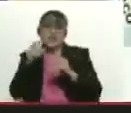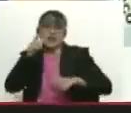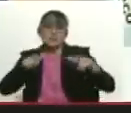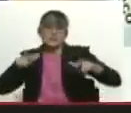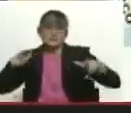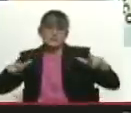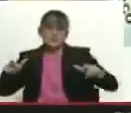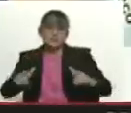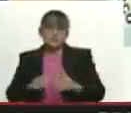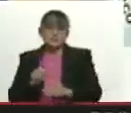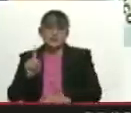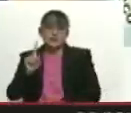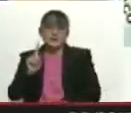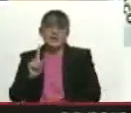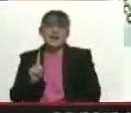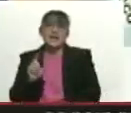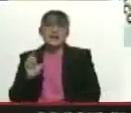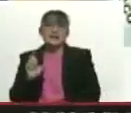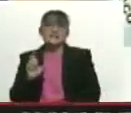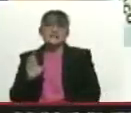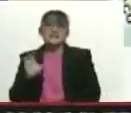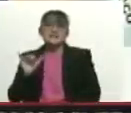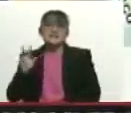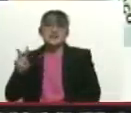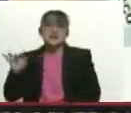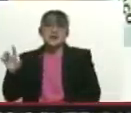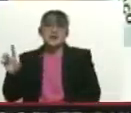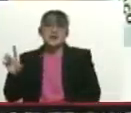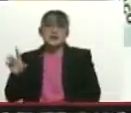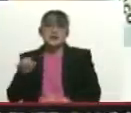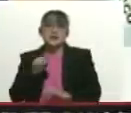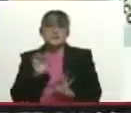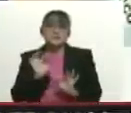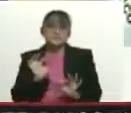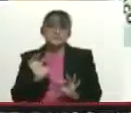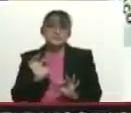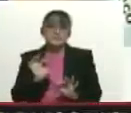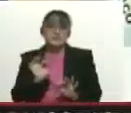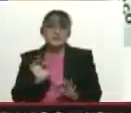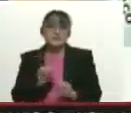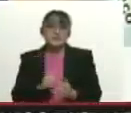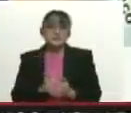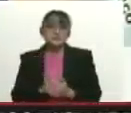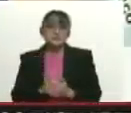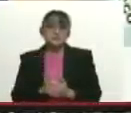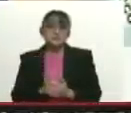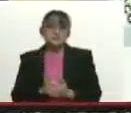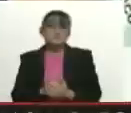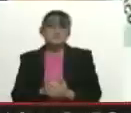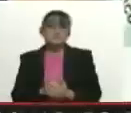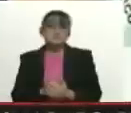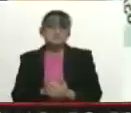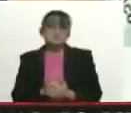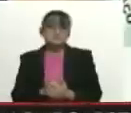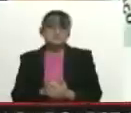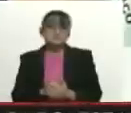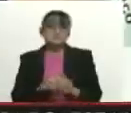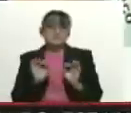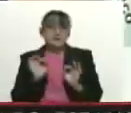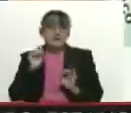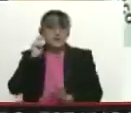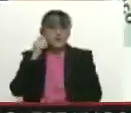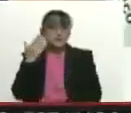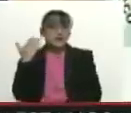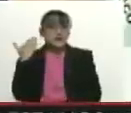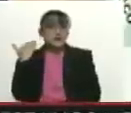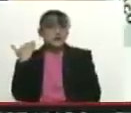Y el primer, vamos a decir así, experimento de aquello que también se hizo desde afuera, recordemos una